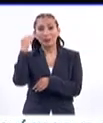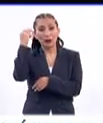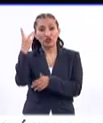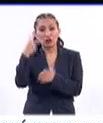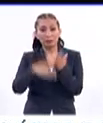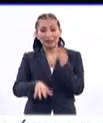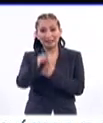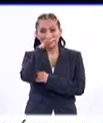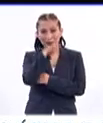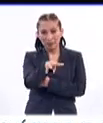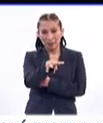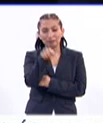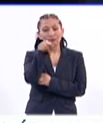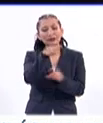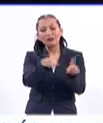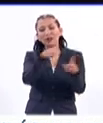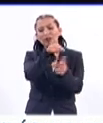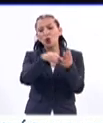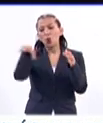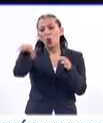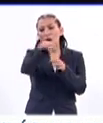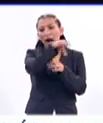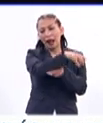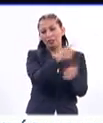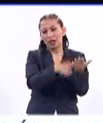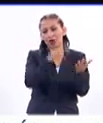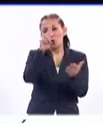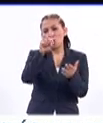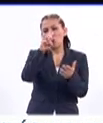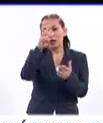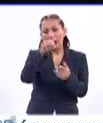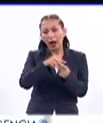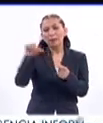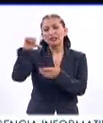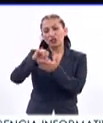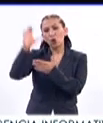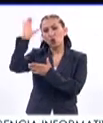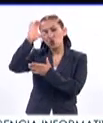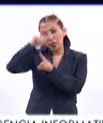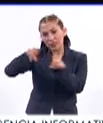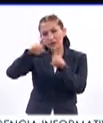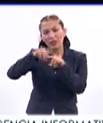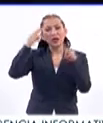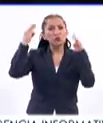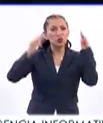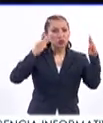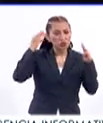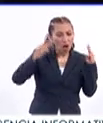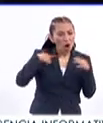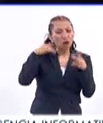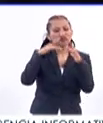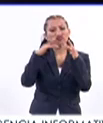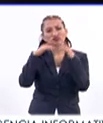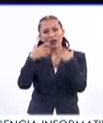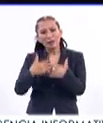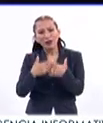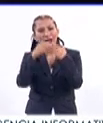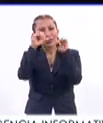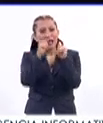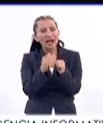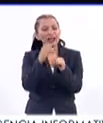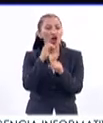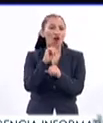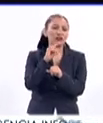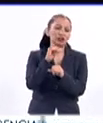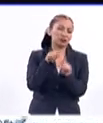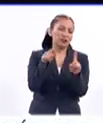del 2019, en diversas sedes de la máxima casa de estudios, centros culturales, museos, redes de fábrica de artes y